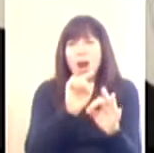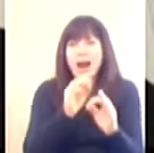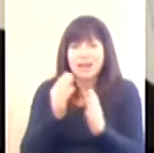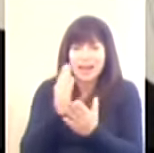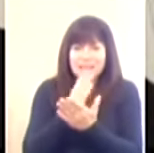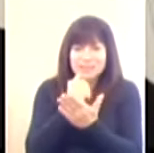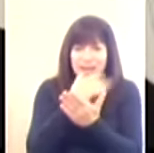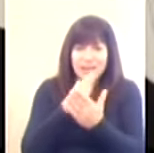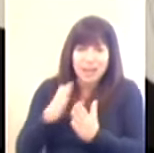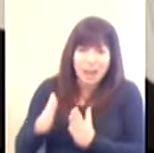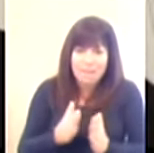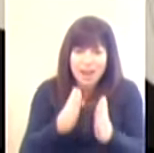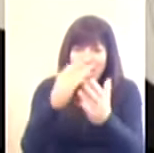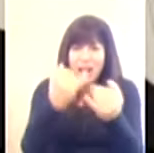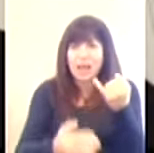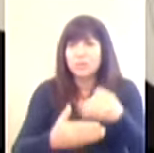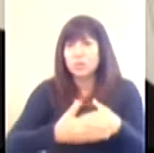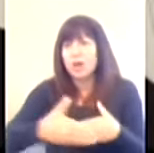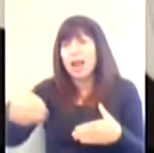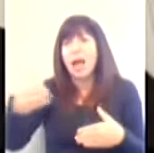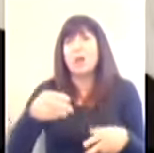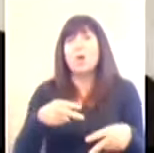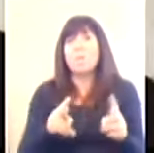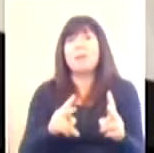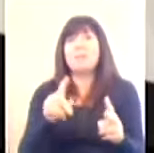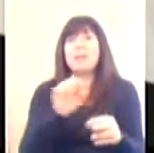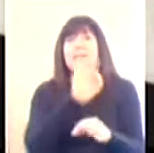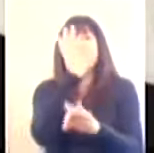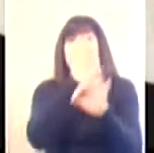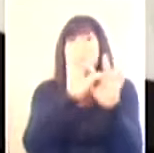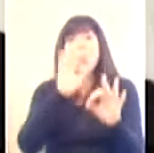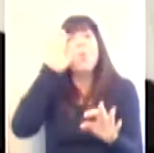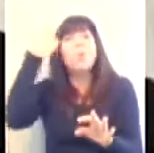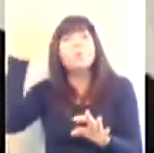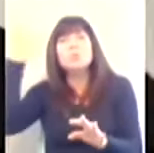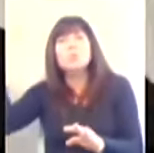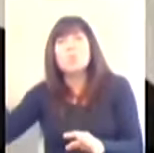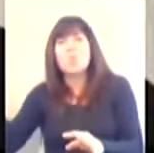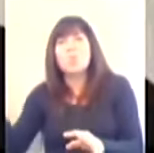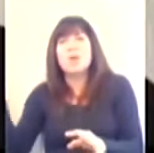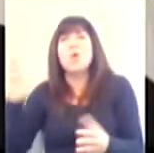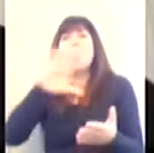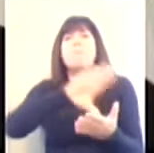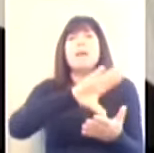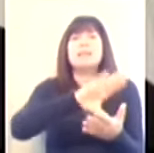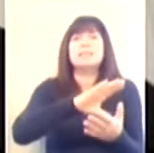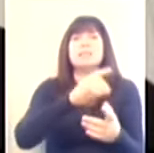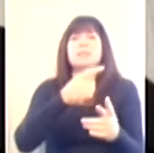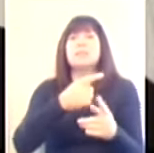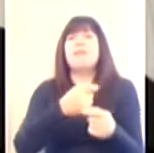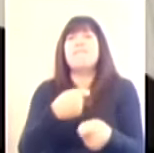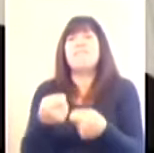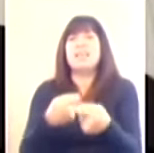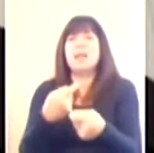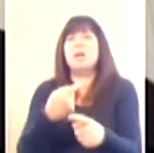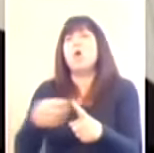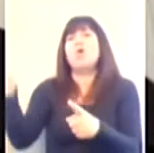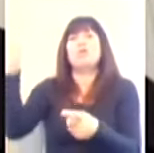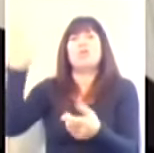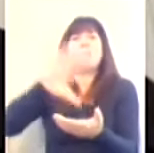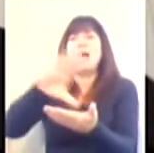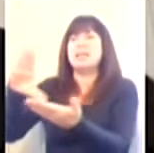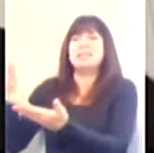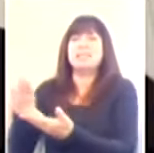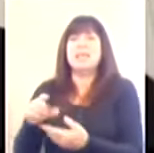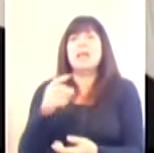sea común, que nos permita dibujar ese sueño de ser un país exportador de hidrógeno verde en el futuro, y